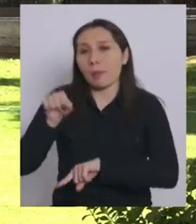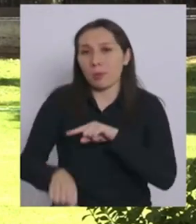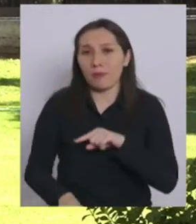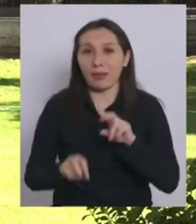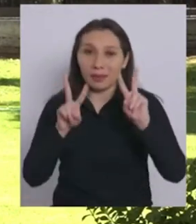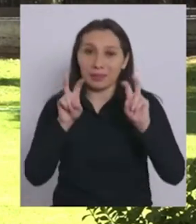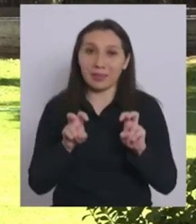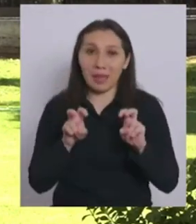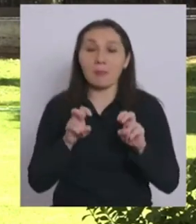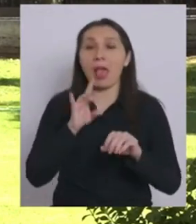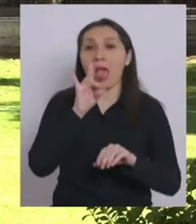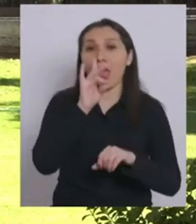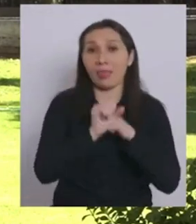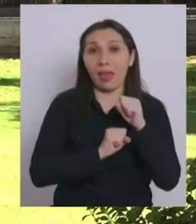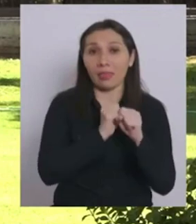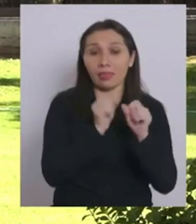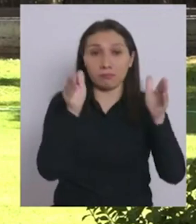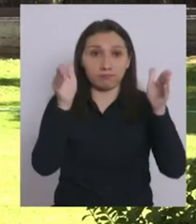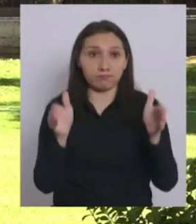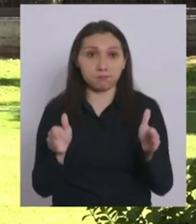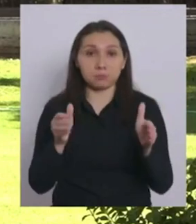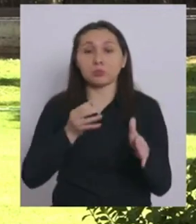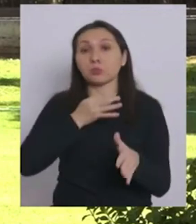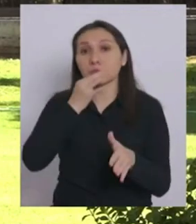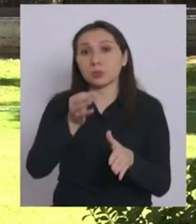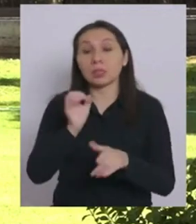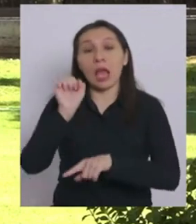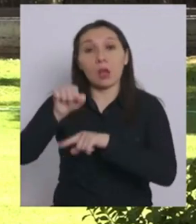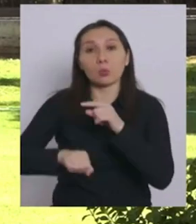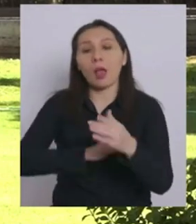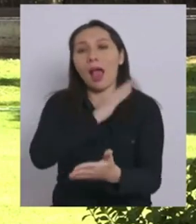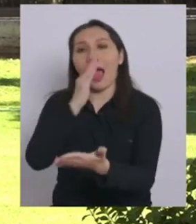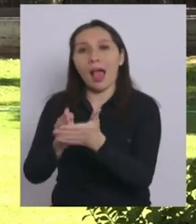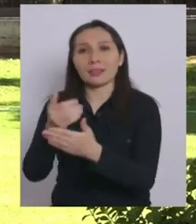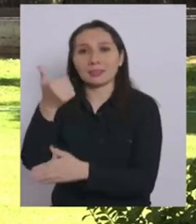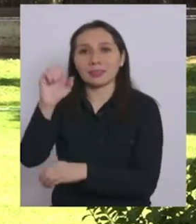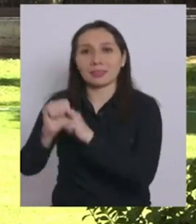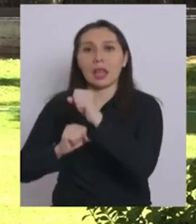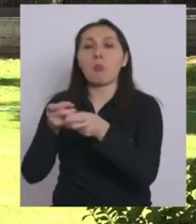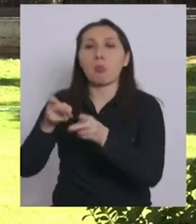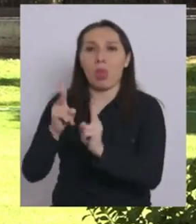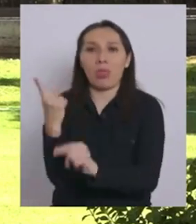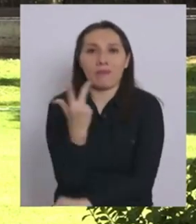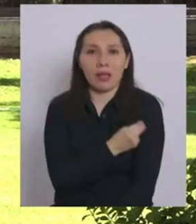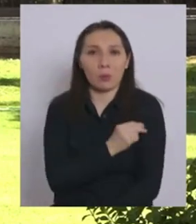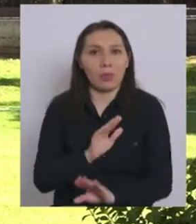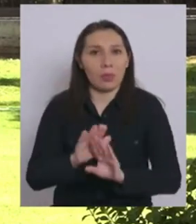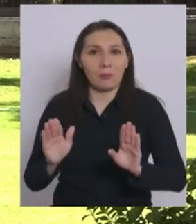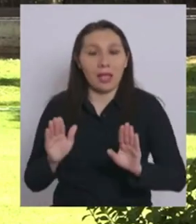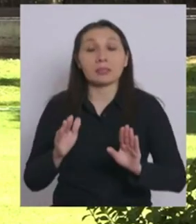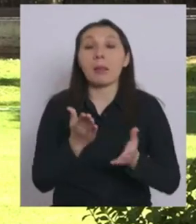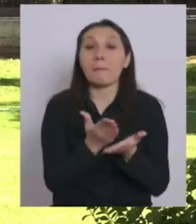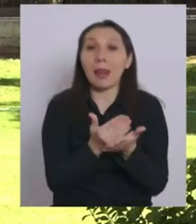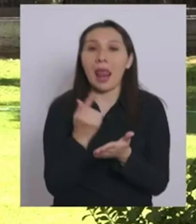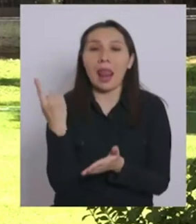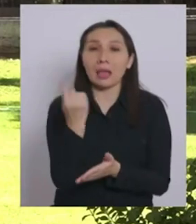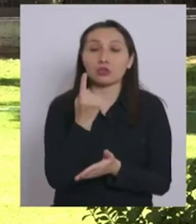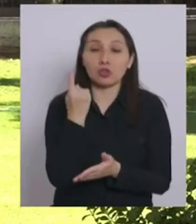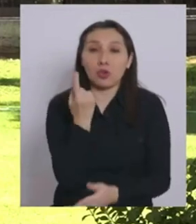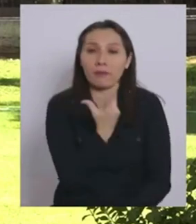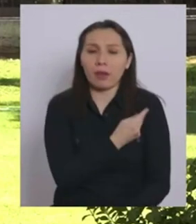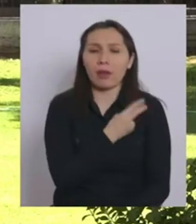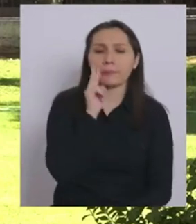respecto al tema de rango etario como te decía nuestro nuestra autorización va a ser hasta los 60 años y obviamente el plan nacional de inmunización es ir a ir